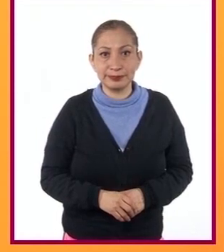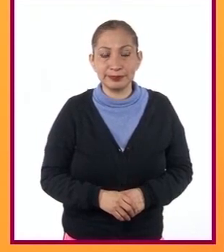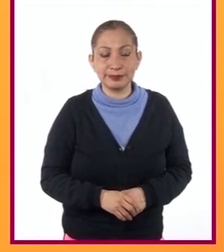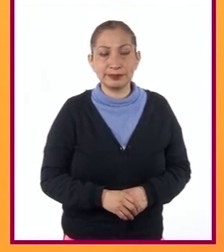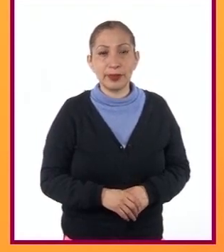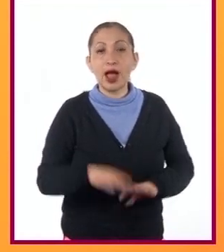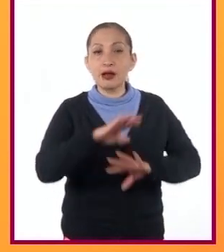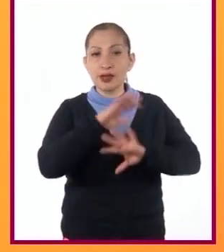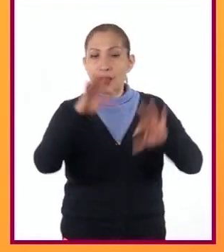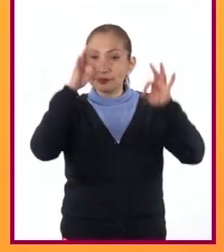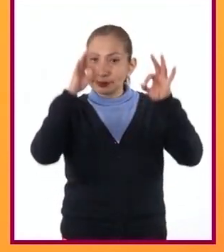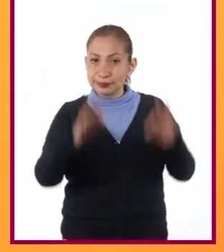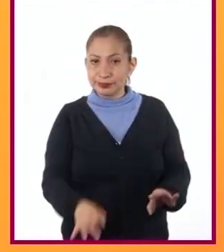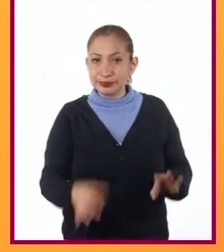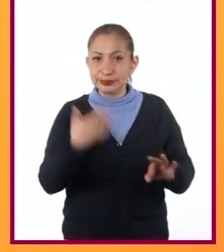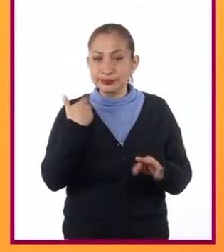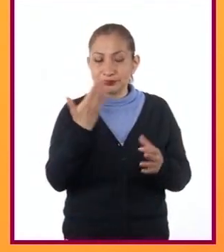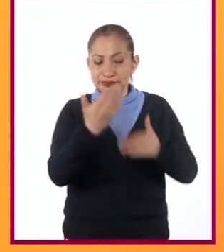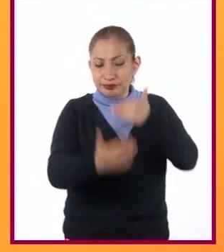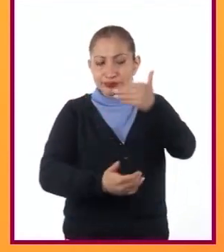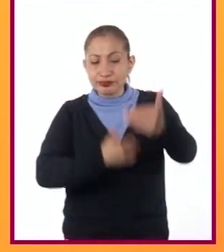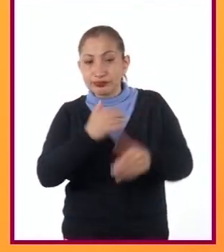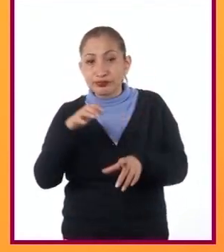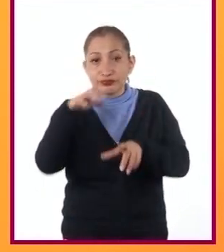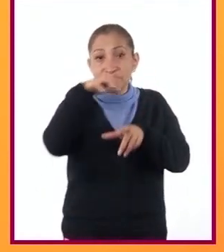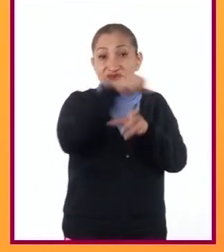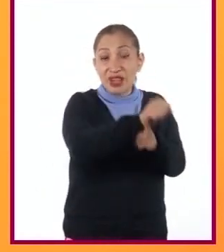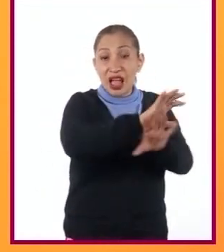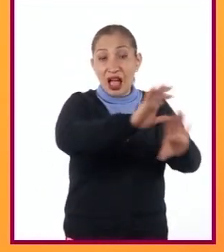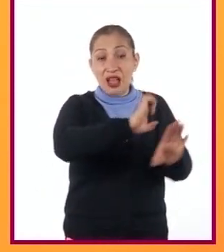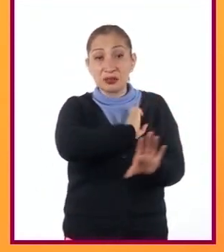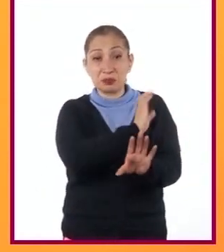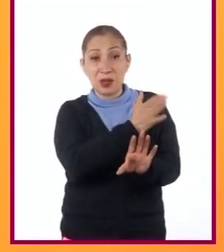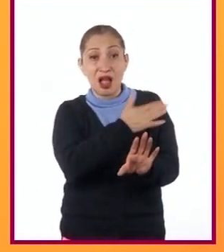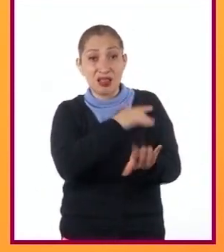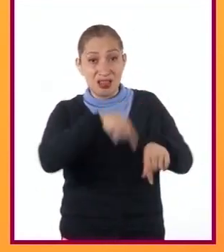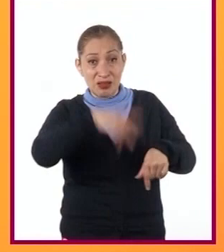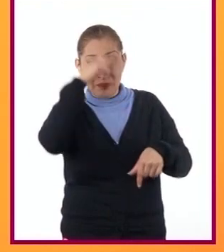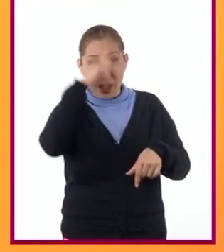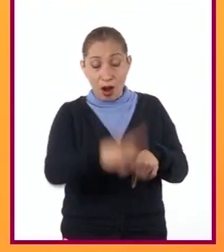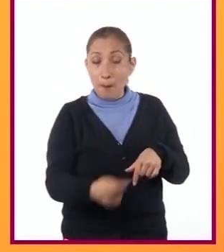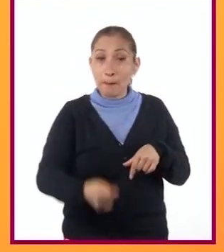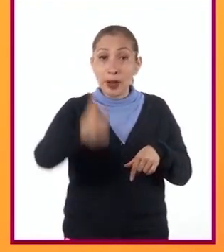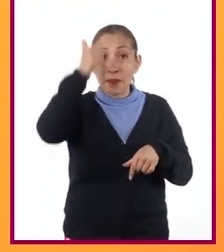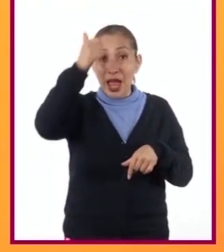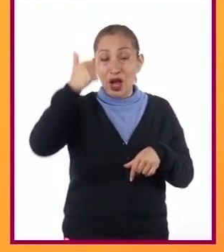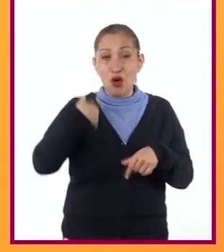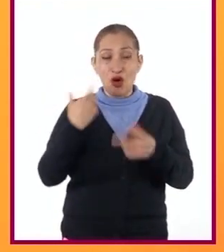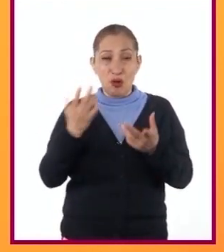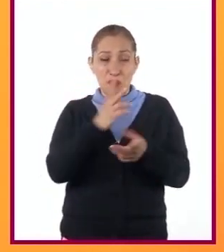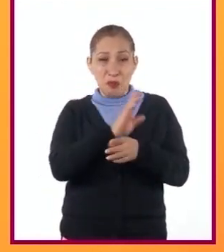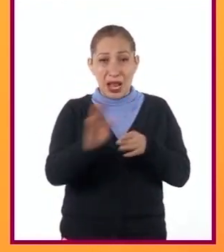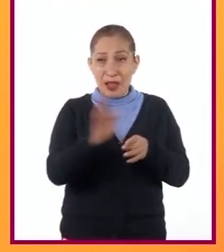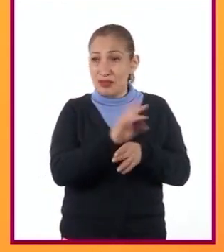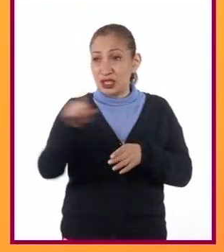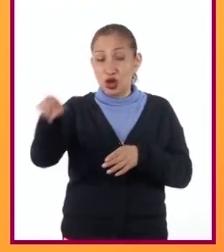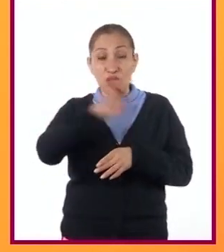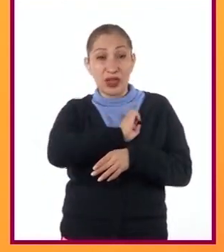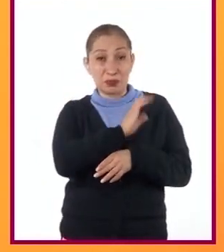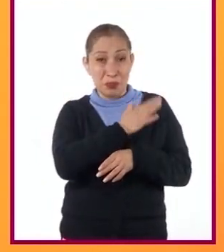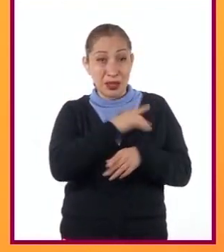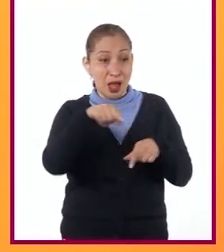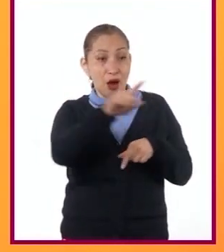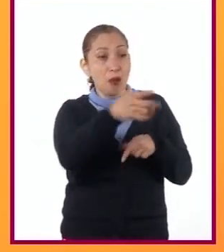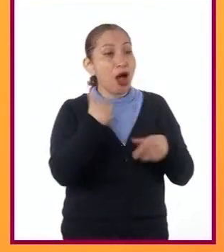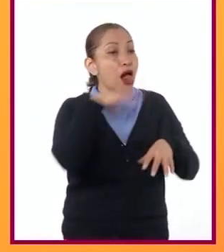Una vez consolidado el proceso de conquista, los españoles fueron los primeros beneficiarios de las riquezas naturales y